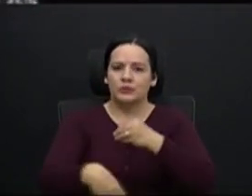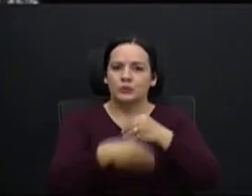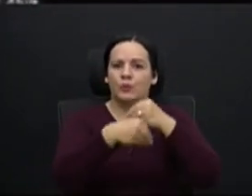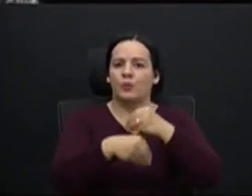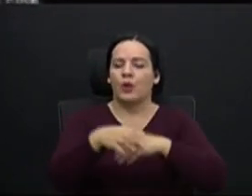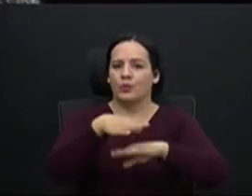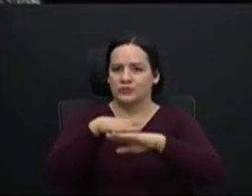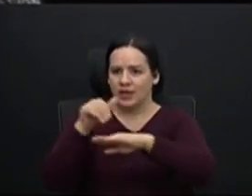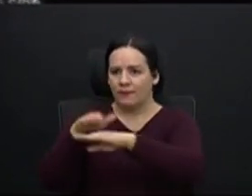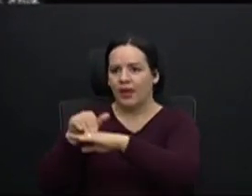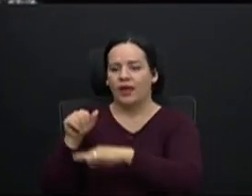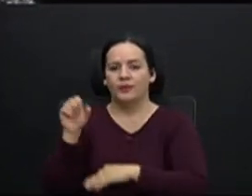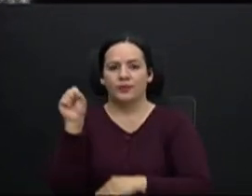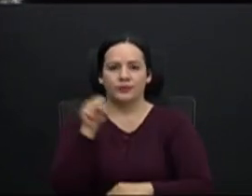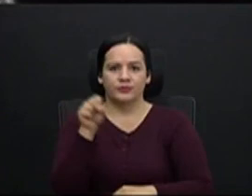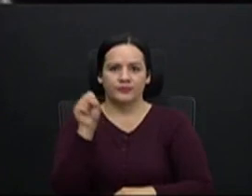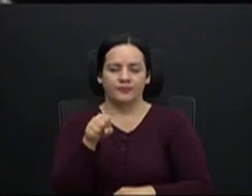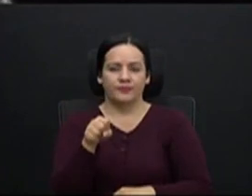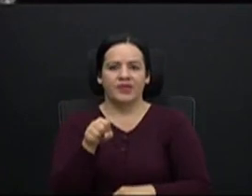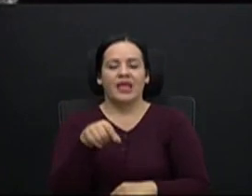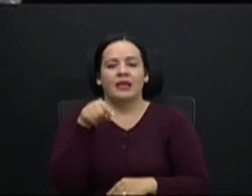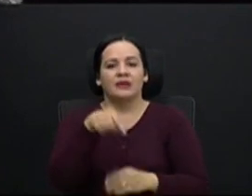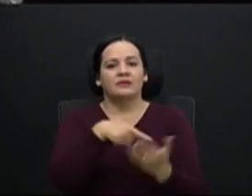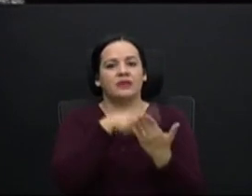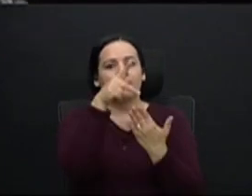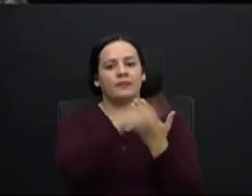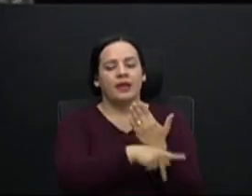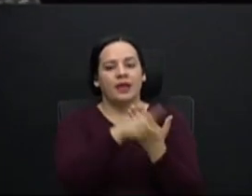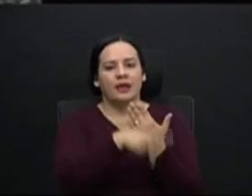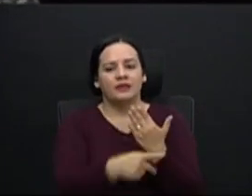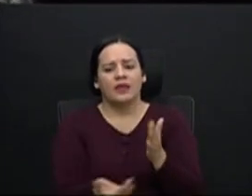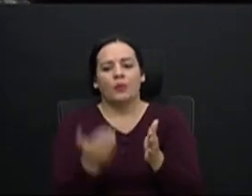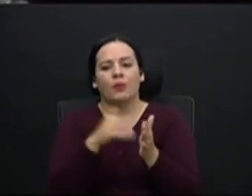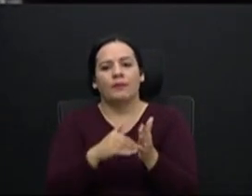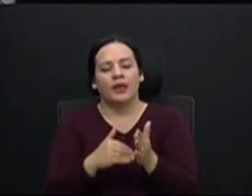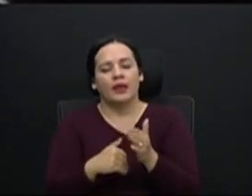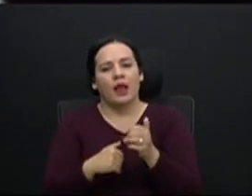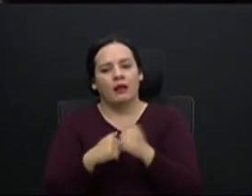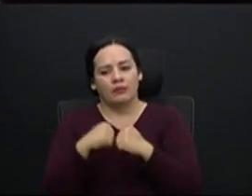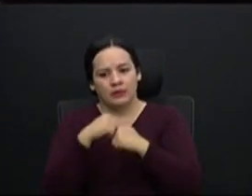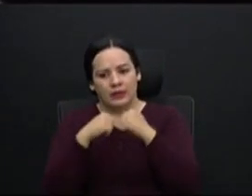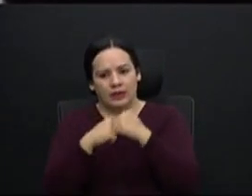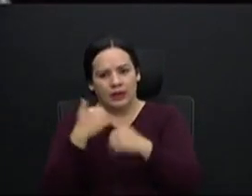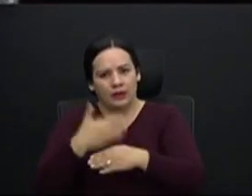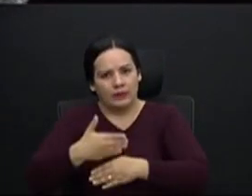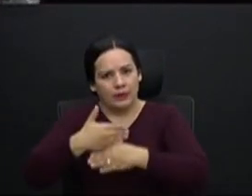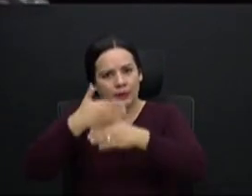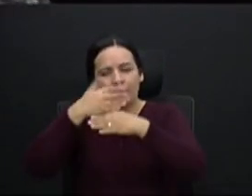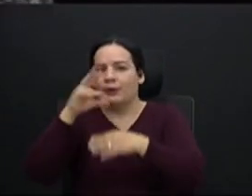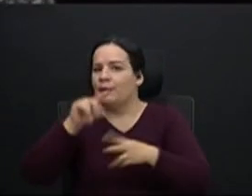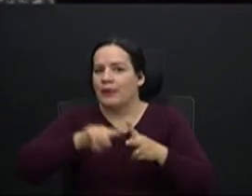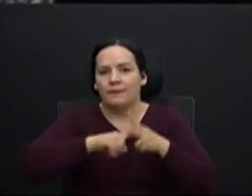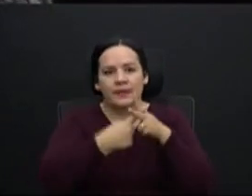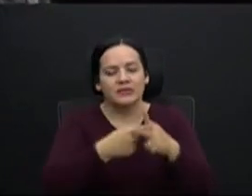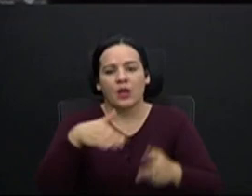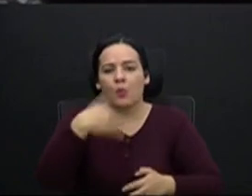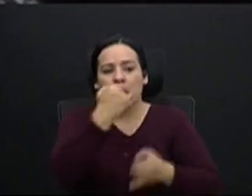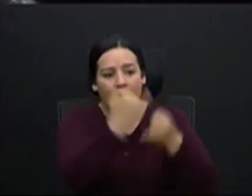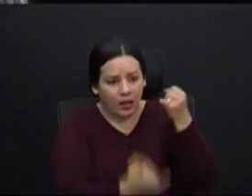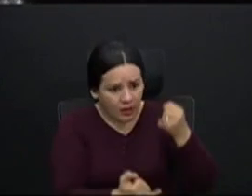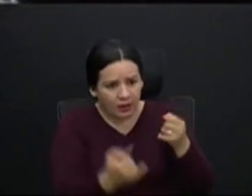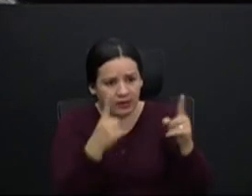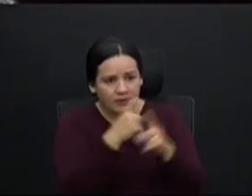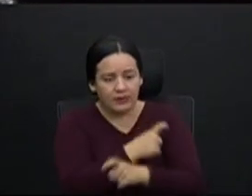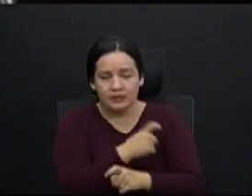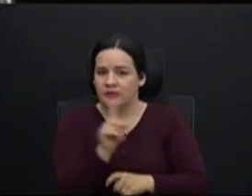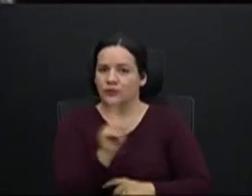llamados. Ese plan de reconstrucción no empieza cuando termina la crisis. Ese